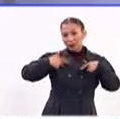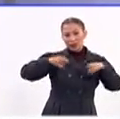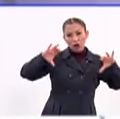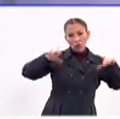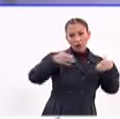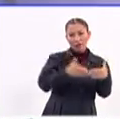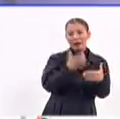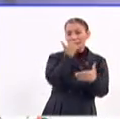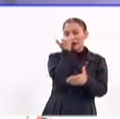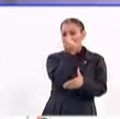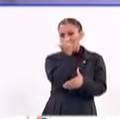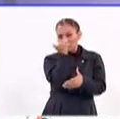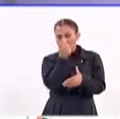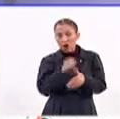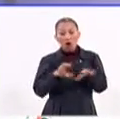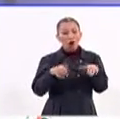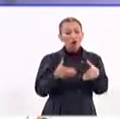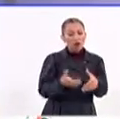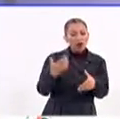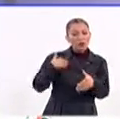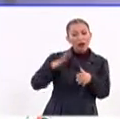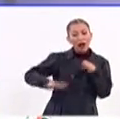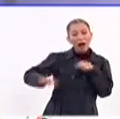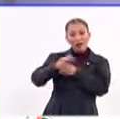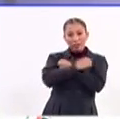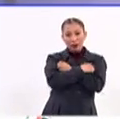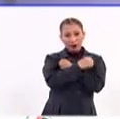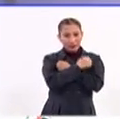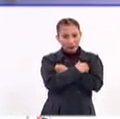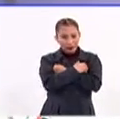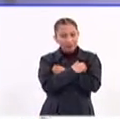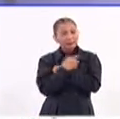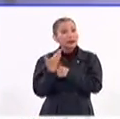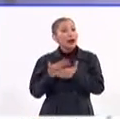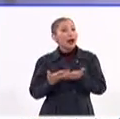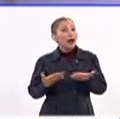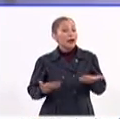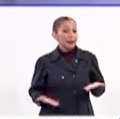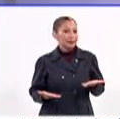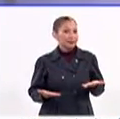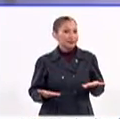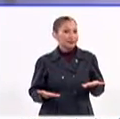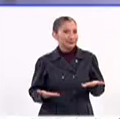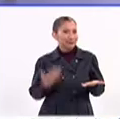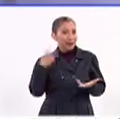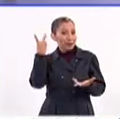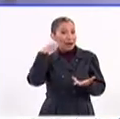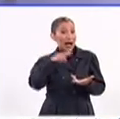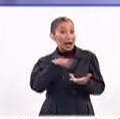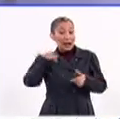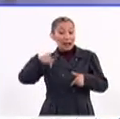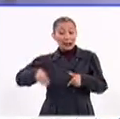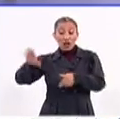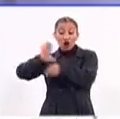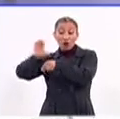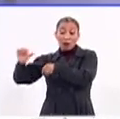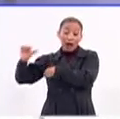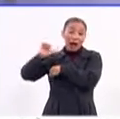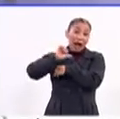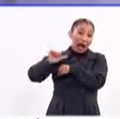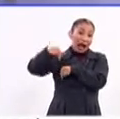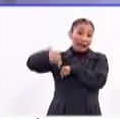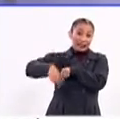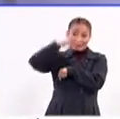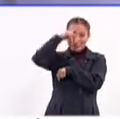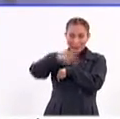comunidad académica, de la comunidad del sector educativo. Y en esta ocasión, pues vamos a viajar desde Colombia hasta